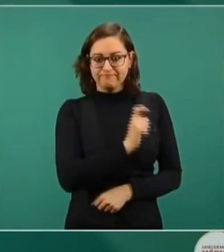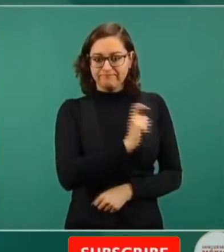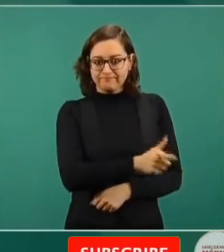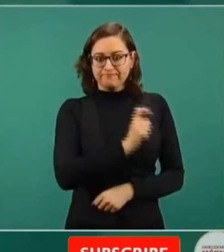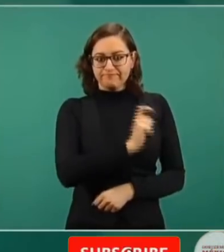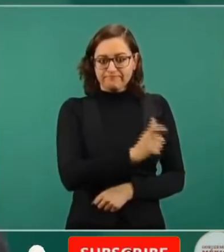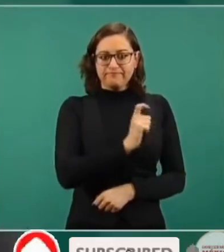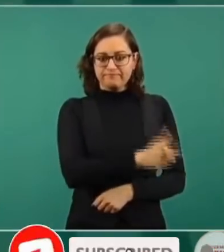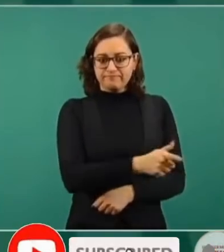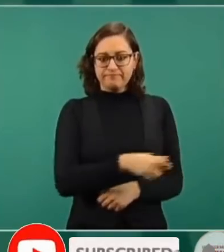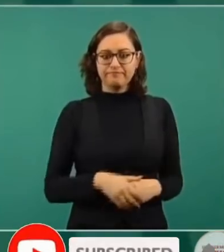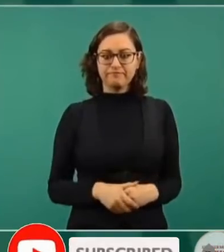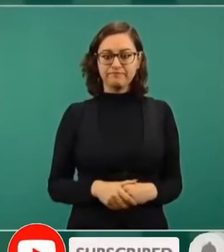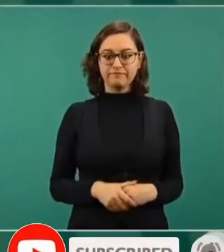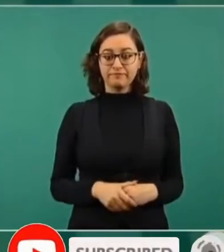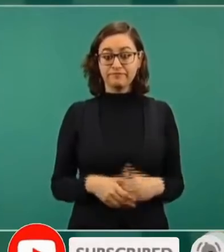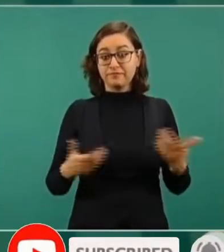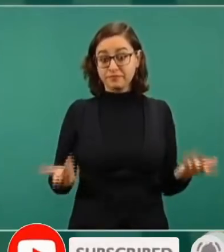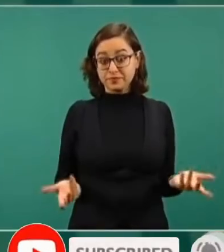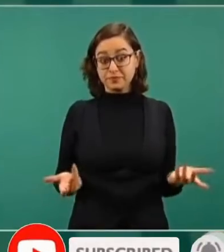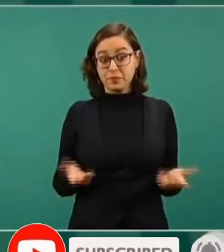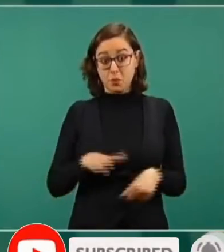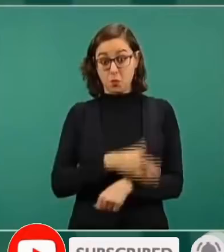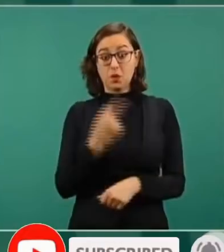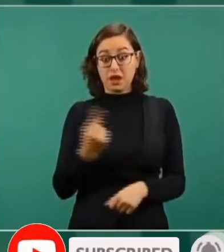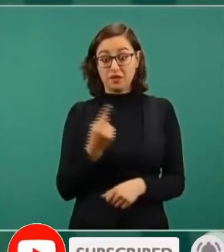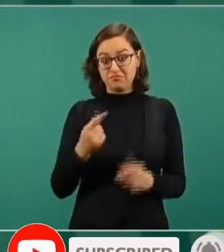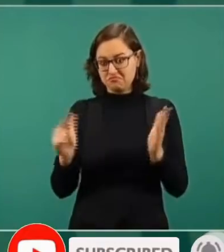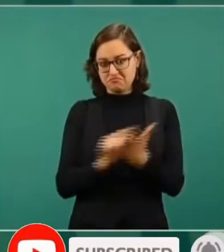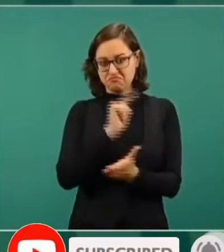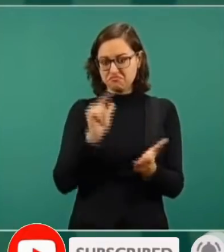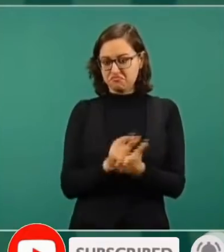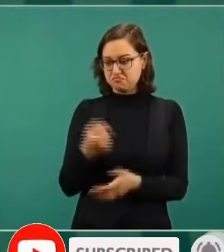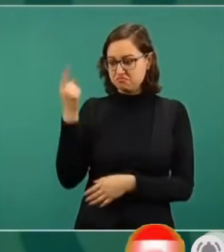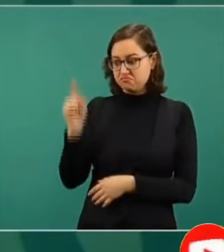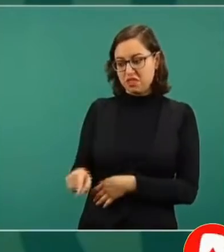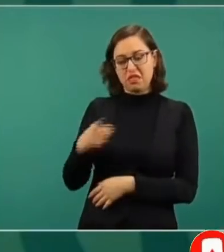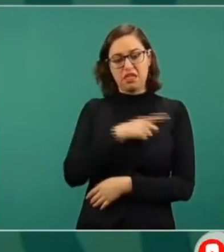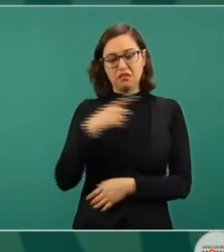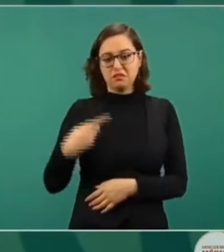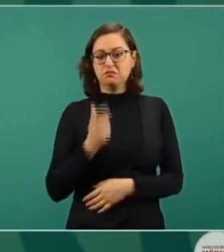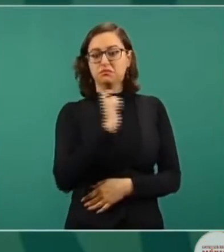financia estas centrales al estar obligada a la CFE a pagarles la energía durante 25 años.